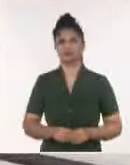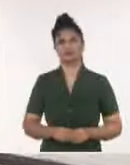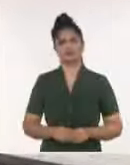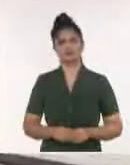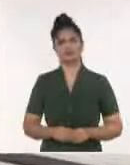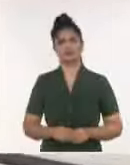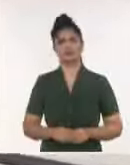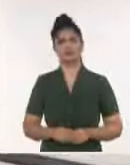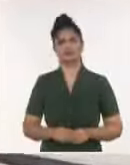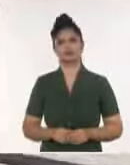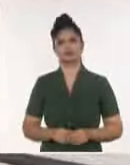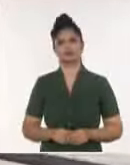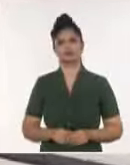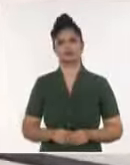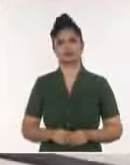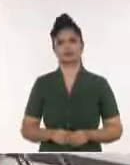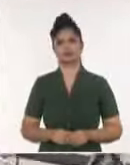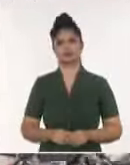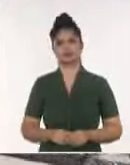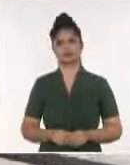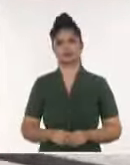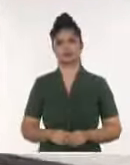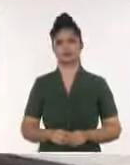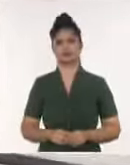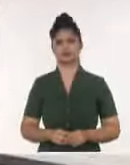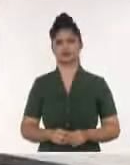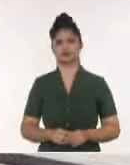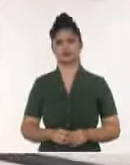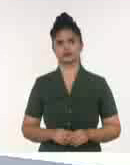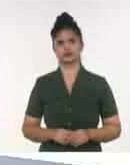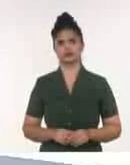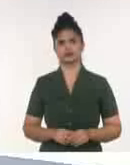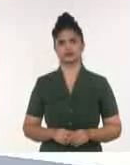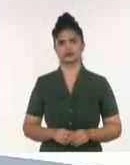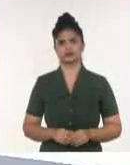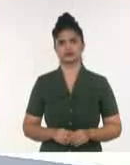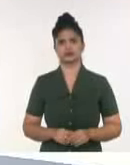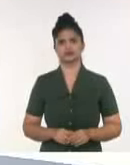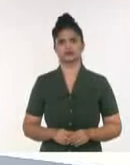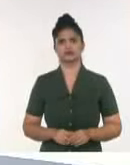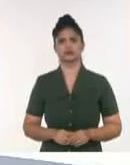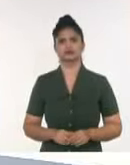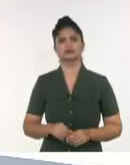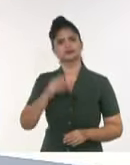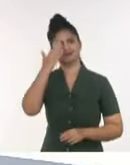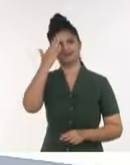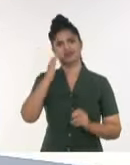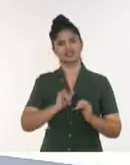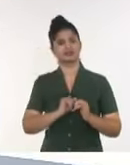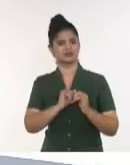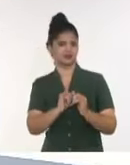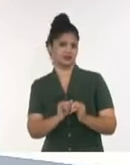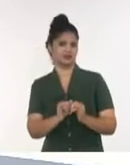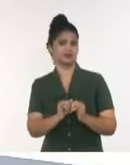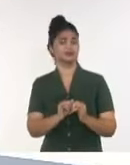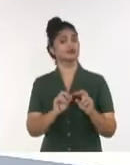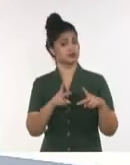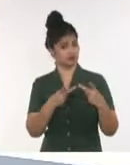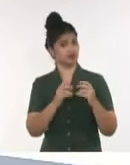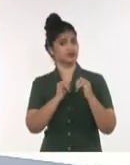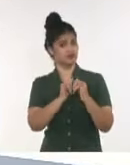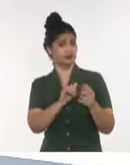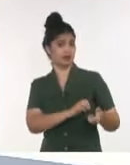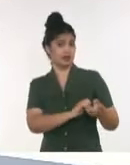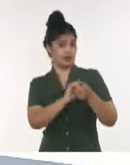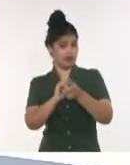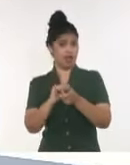Alberto Horta. Ahora seguimos con el noticiero del mediodía en La Habana. Gracias, Pavel. Les reiteramos que la pelea de Horta